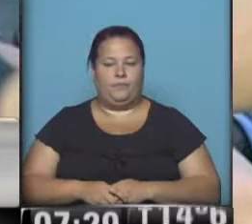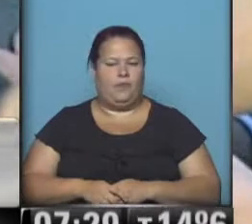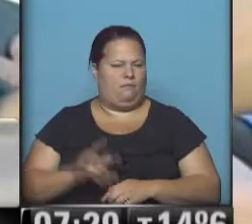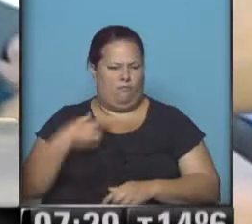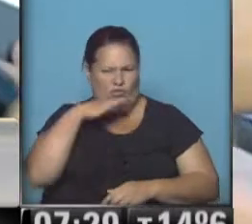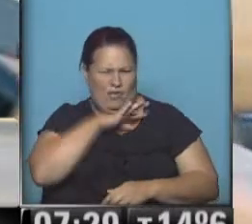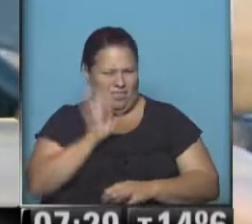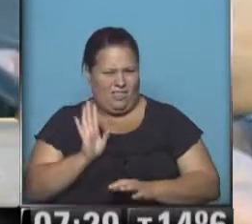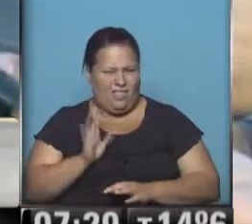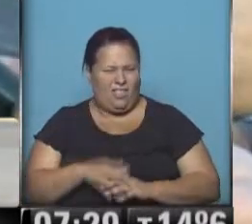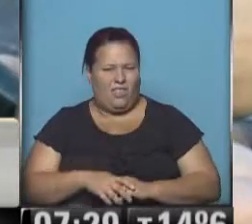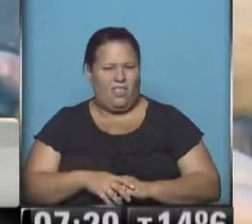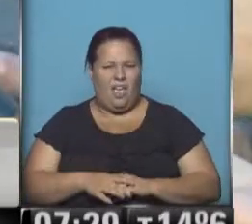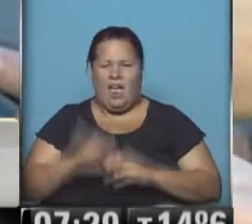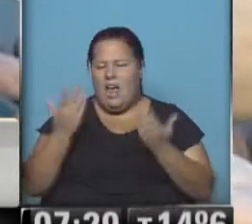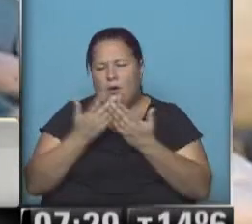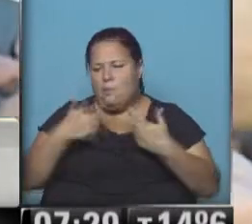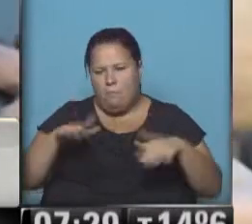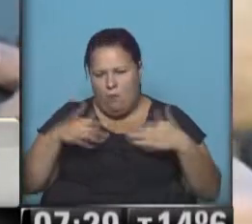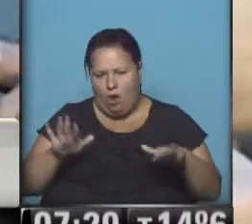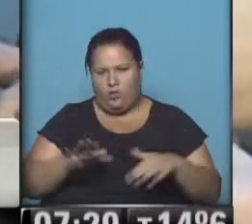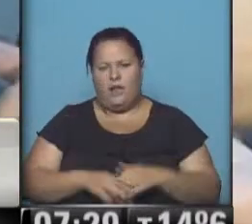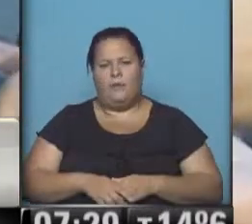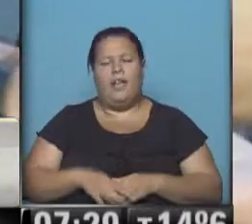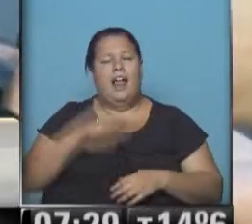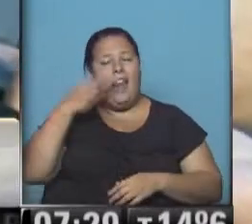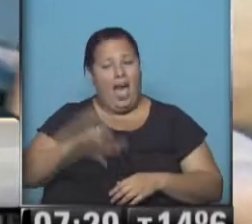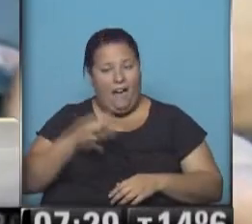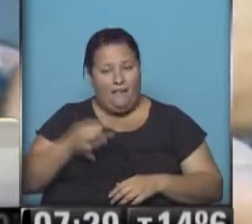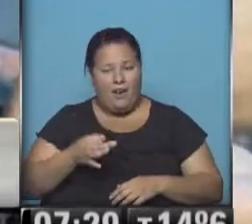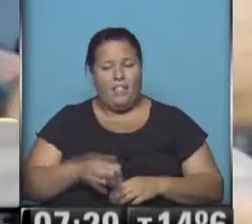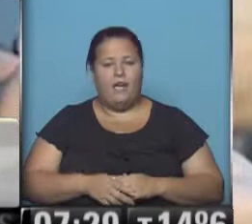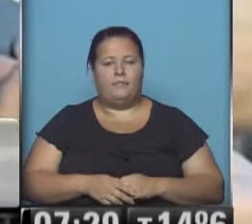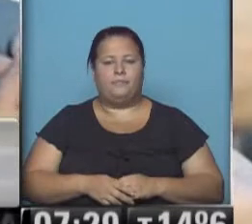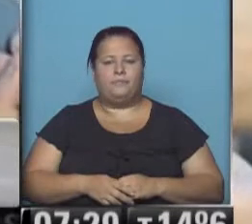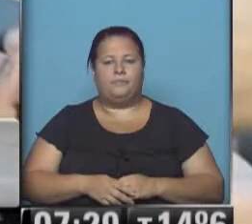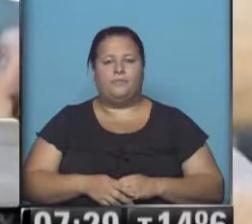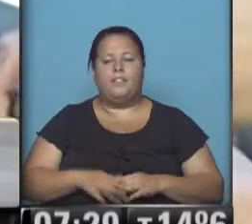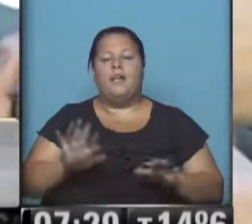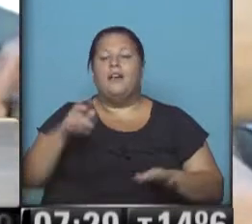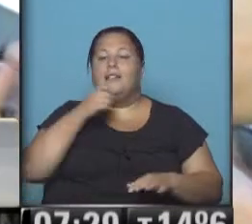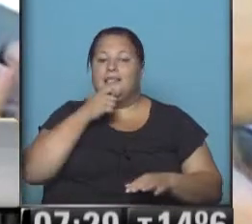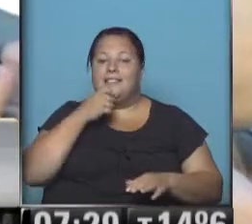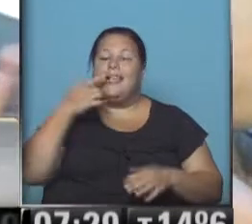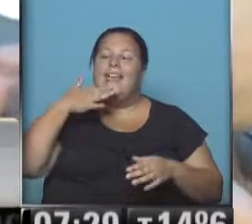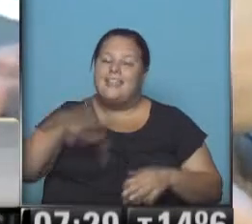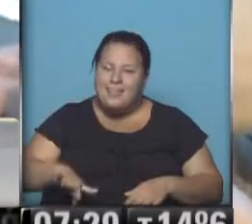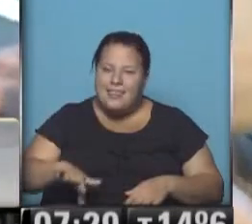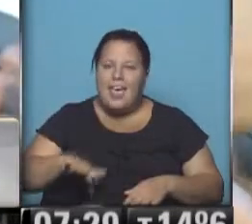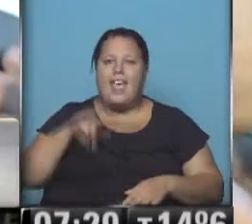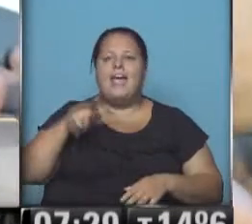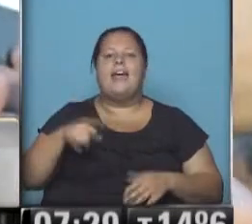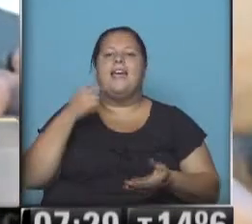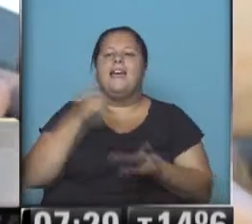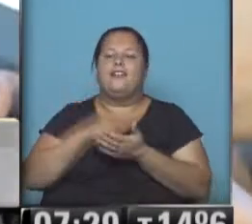No entiendo el análisis, pero no importa. La realidad es que en tanto y en cuanto se comprenda que es una